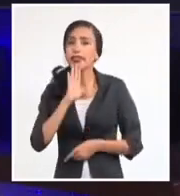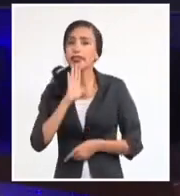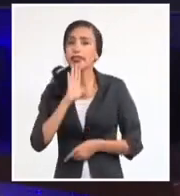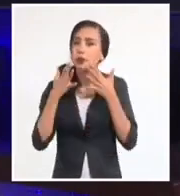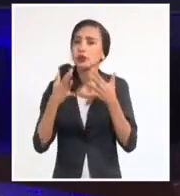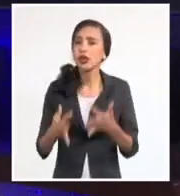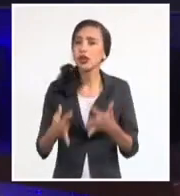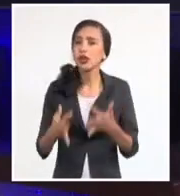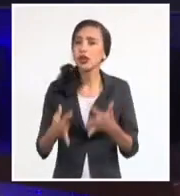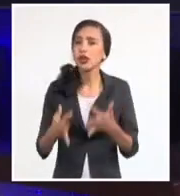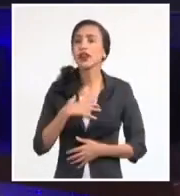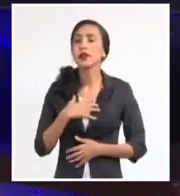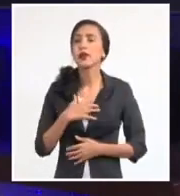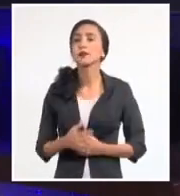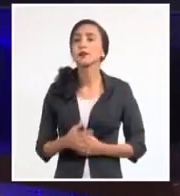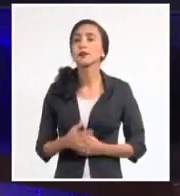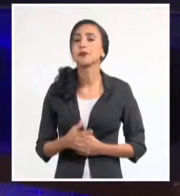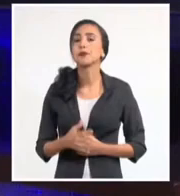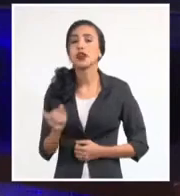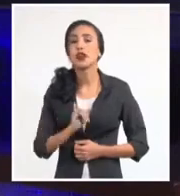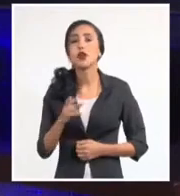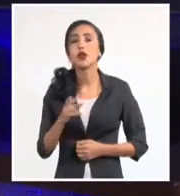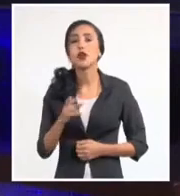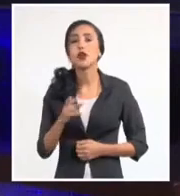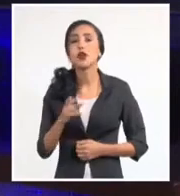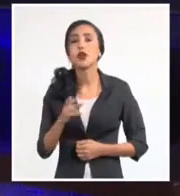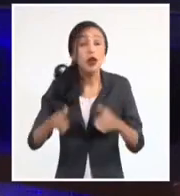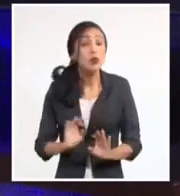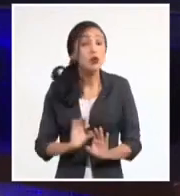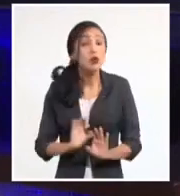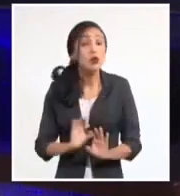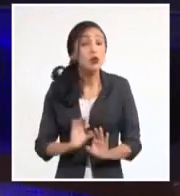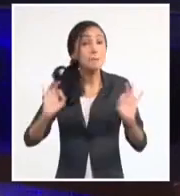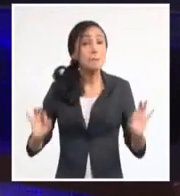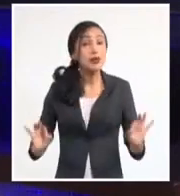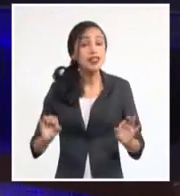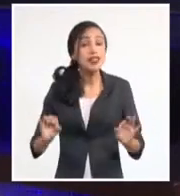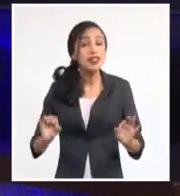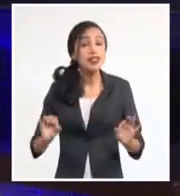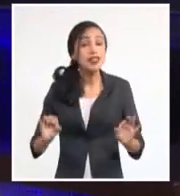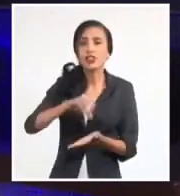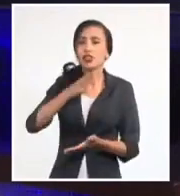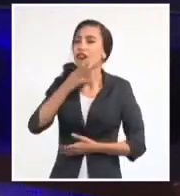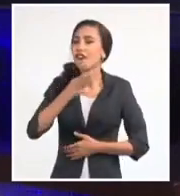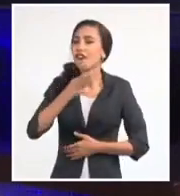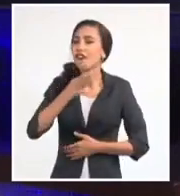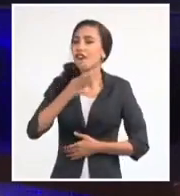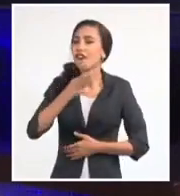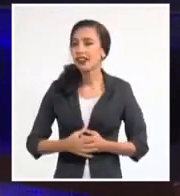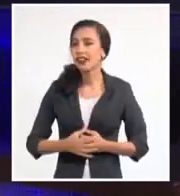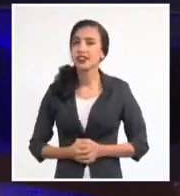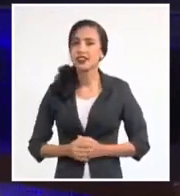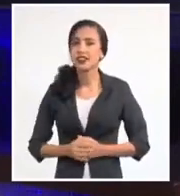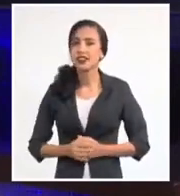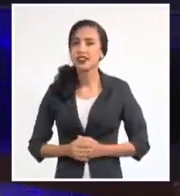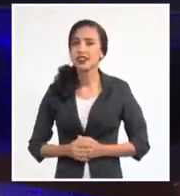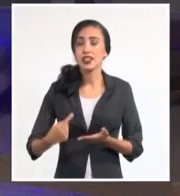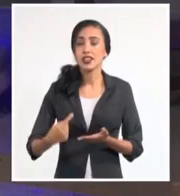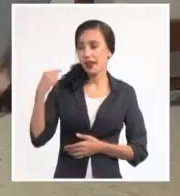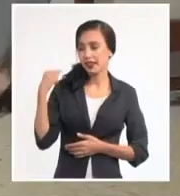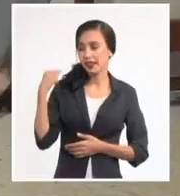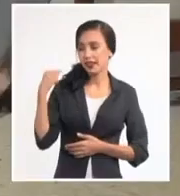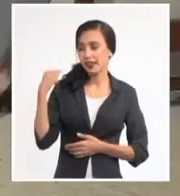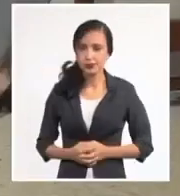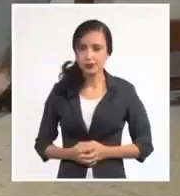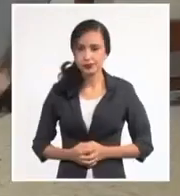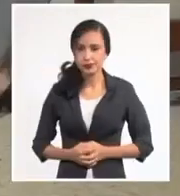y también la inauguración magnífica del Centro Fidel Castro Ruz la semana anterior. En este